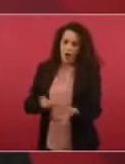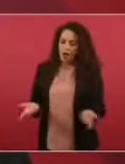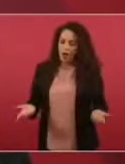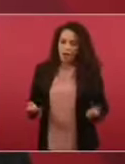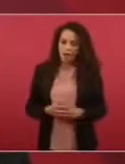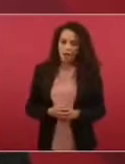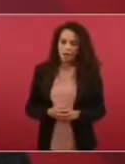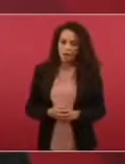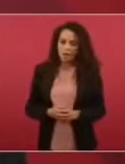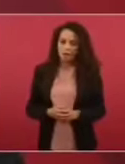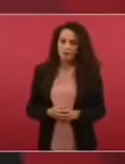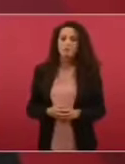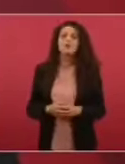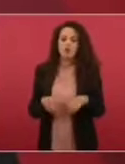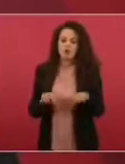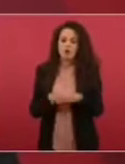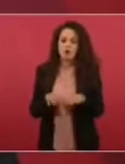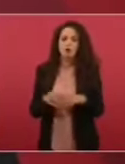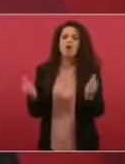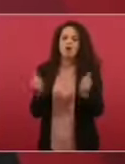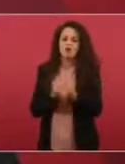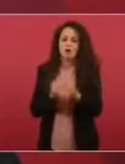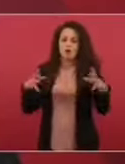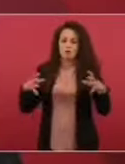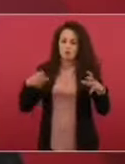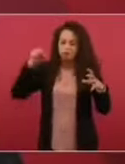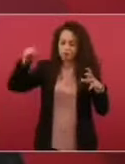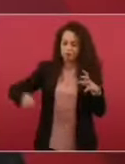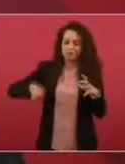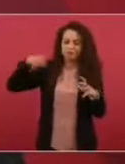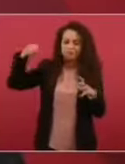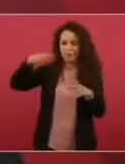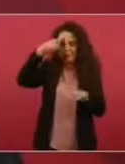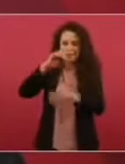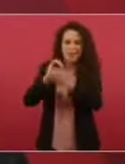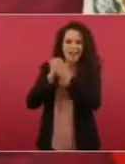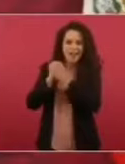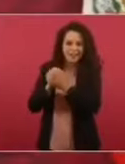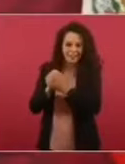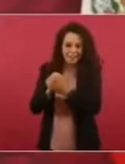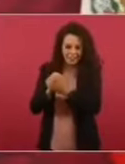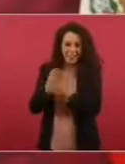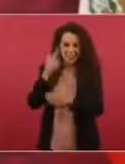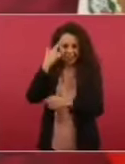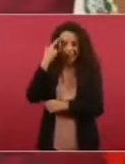pero decían, ¿no? Se necesitan parlamentarios.